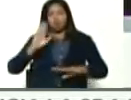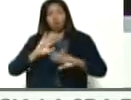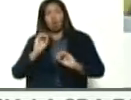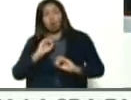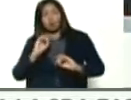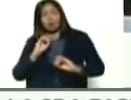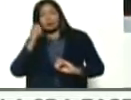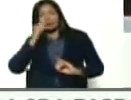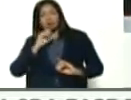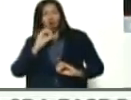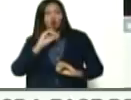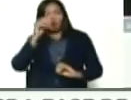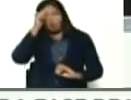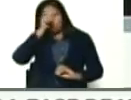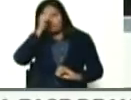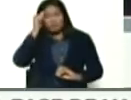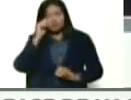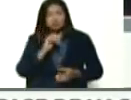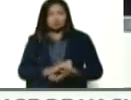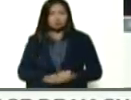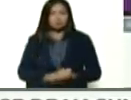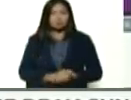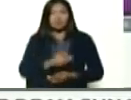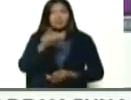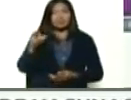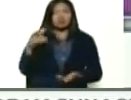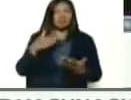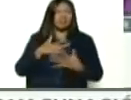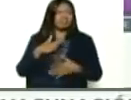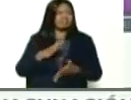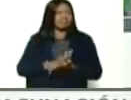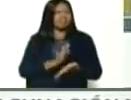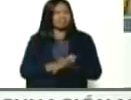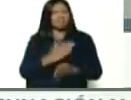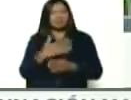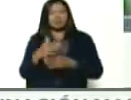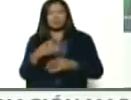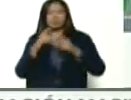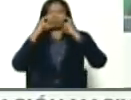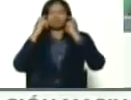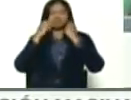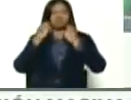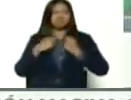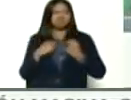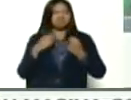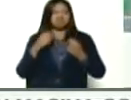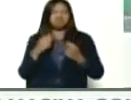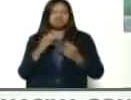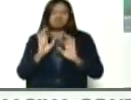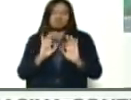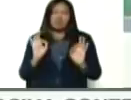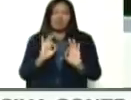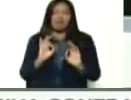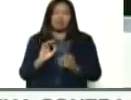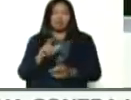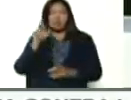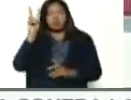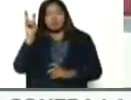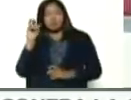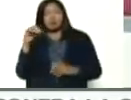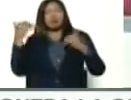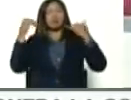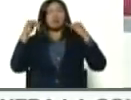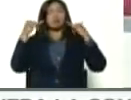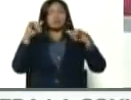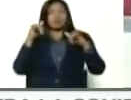qué sábado porque es domingo y la gente relaja las medidas de bioseguridad y el viernes la rumba